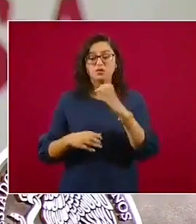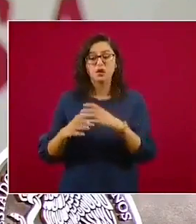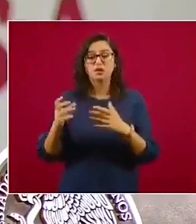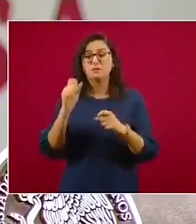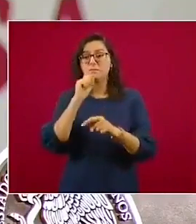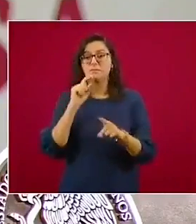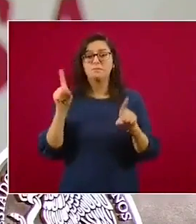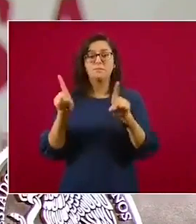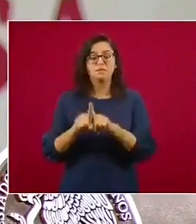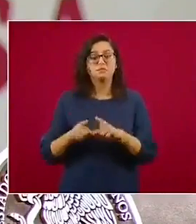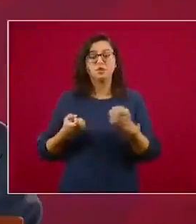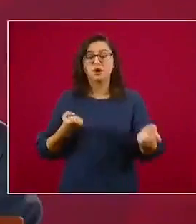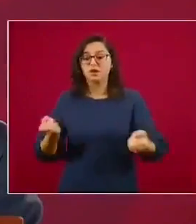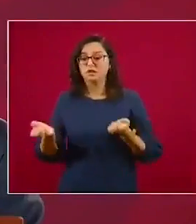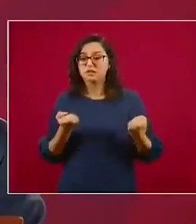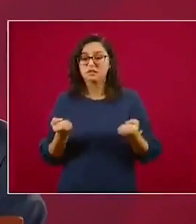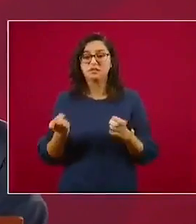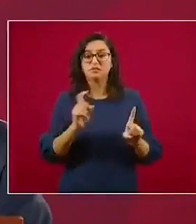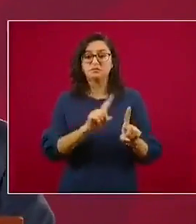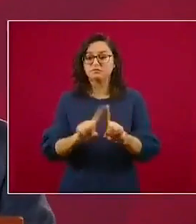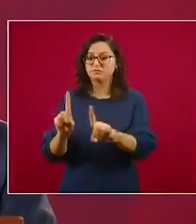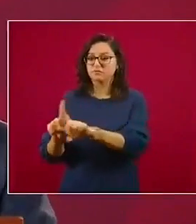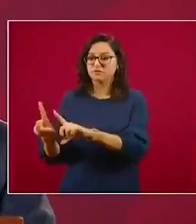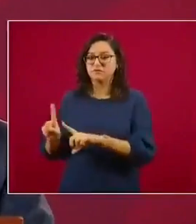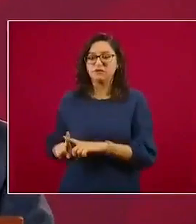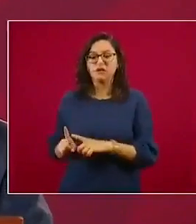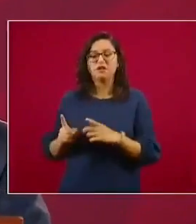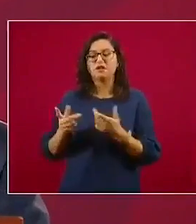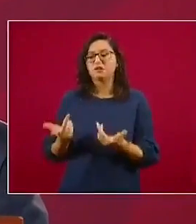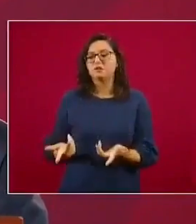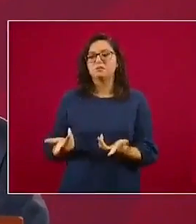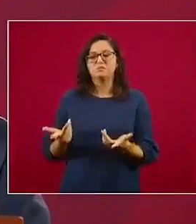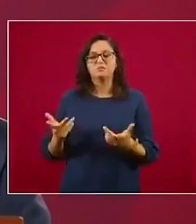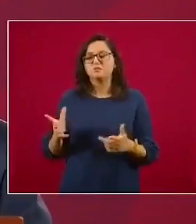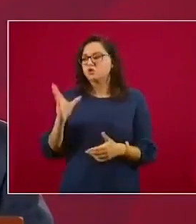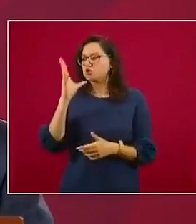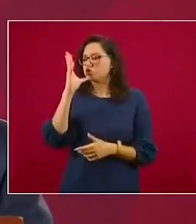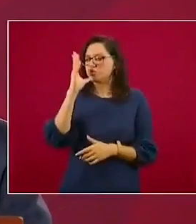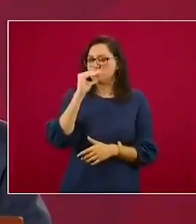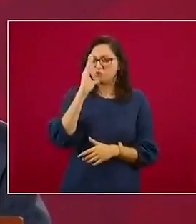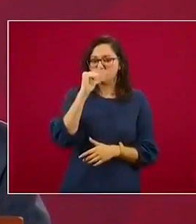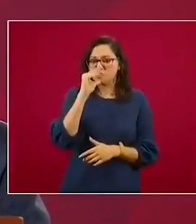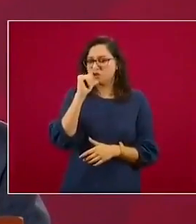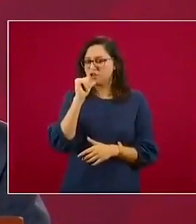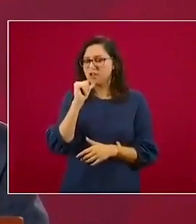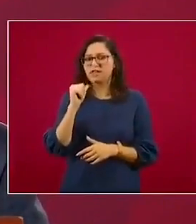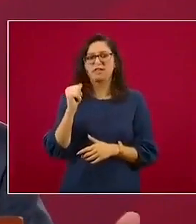por ejemplo los gimnasios, etcétera, que se hacen en espacios cerrados de gran transpiración,